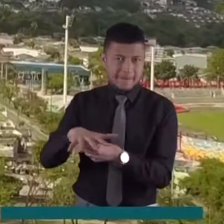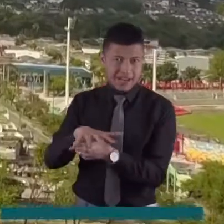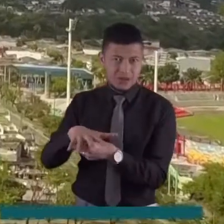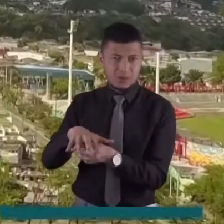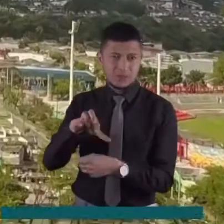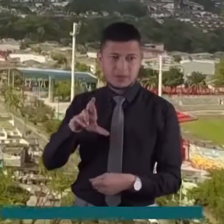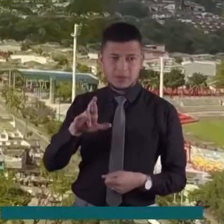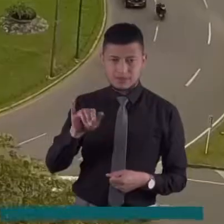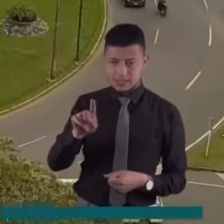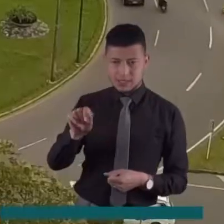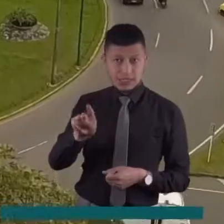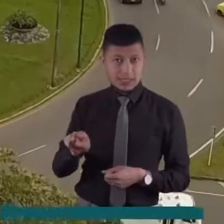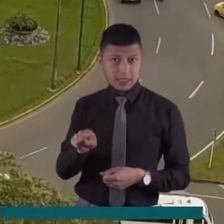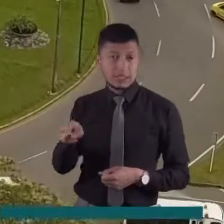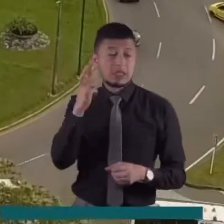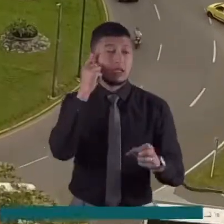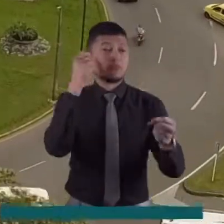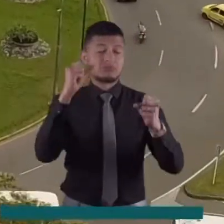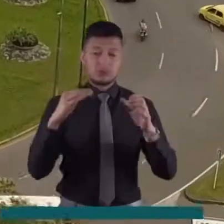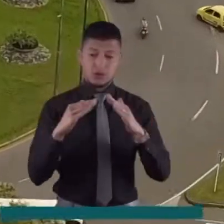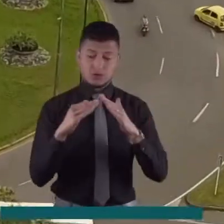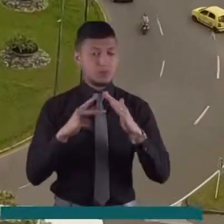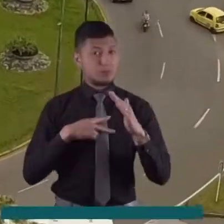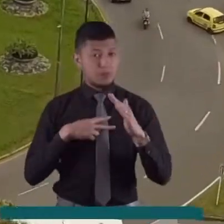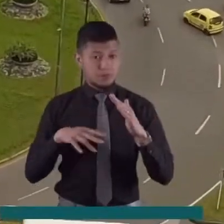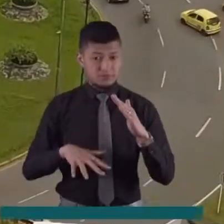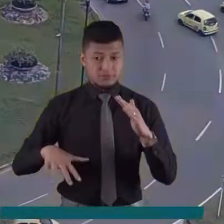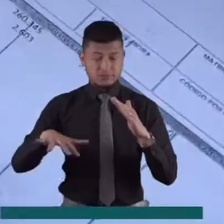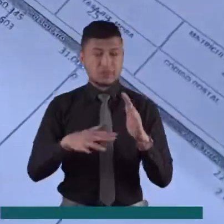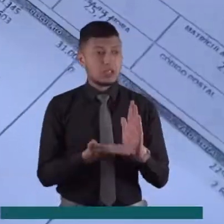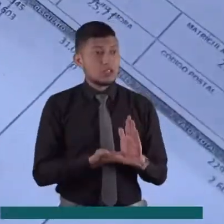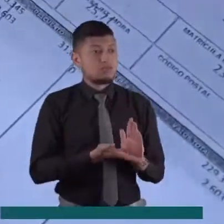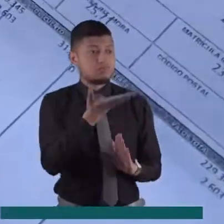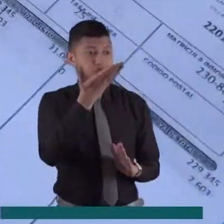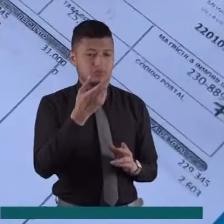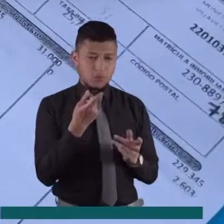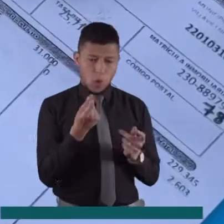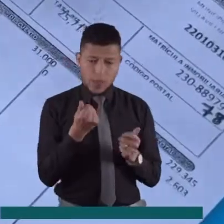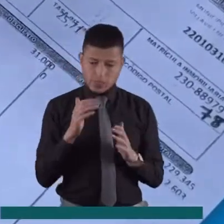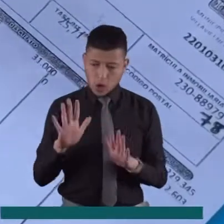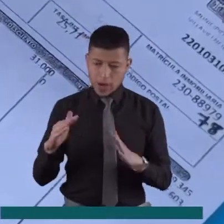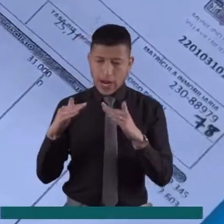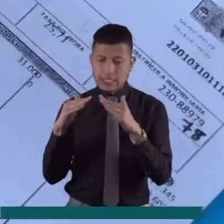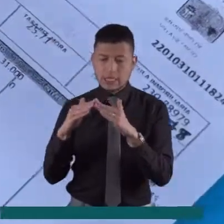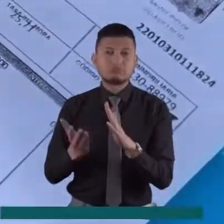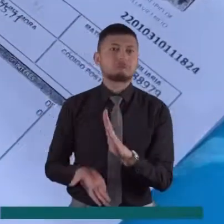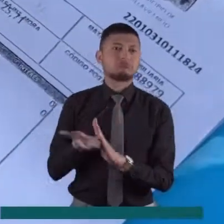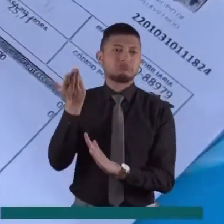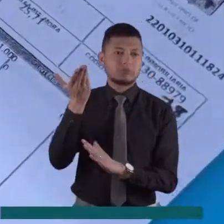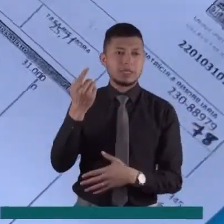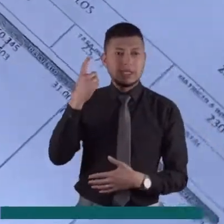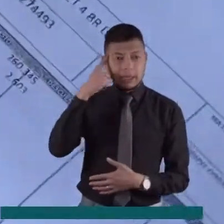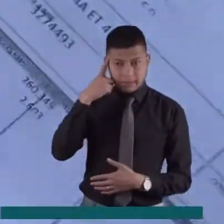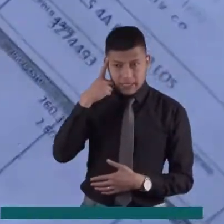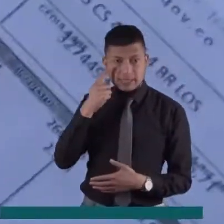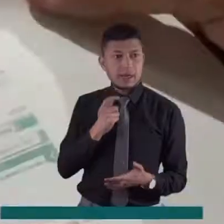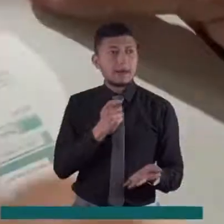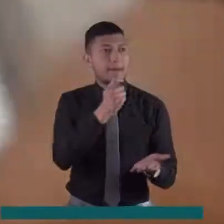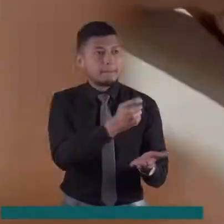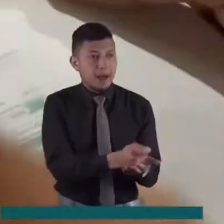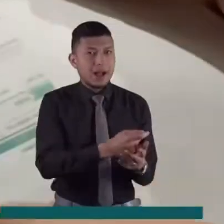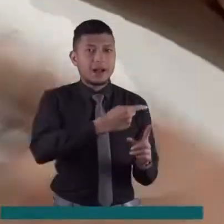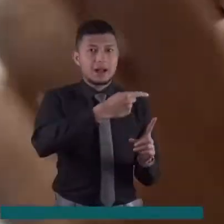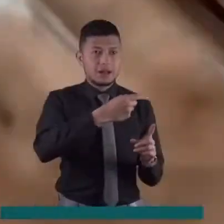Su preocupación, como muchos de los propietarios de predios en Villavicencio, es el elevado costo del avalúo catastral, lo que incrementaría su declaración de